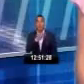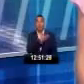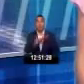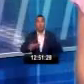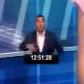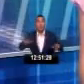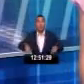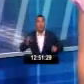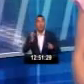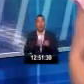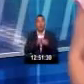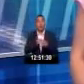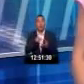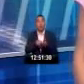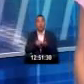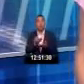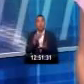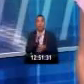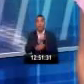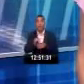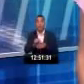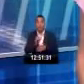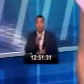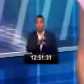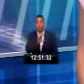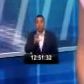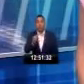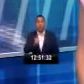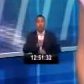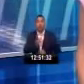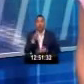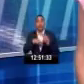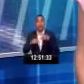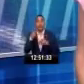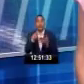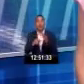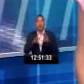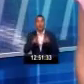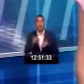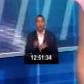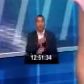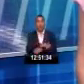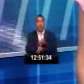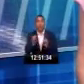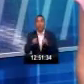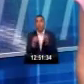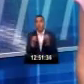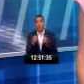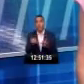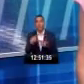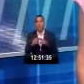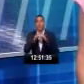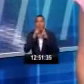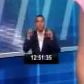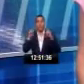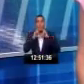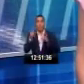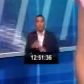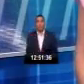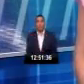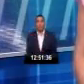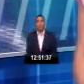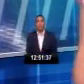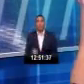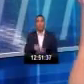que el presidente Lenín Moreno participó en la entrega de créditos a dueños de negocios que fueron saqueados o destruidos durante las